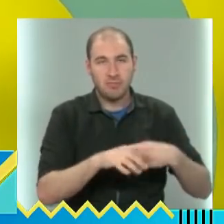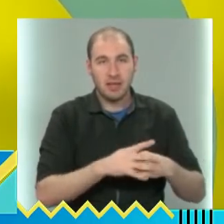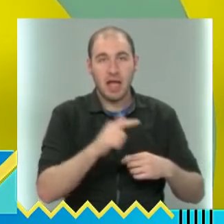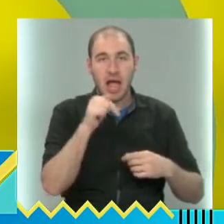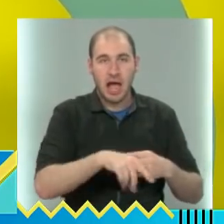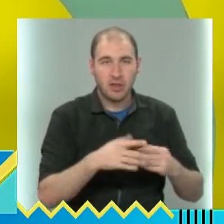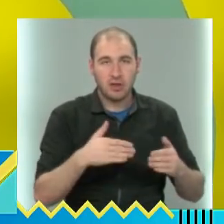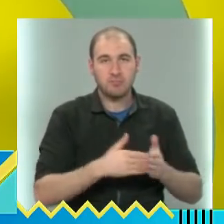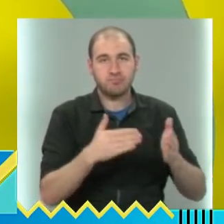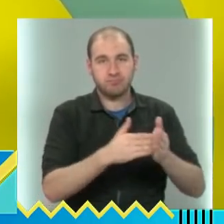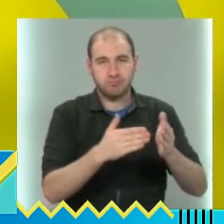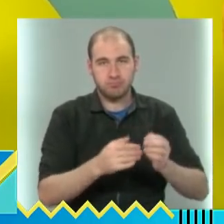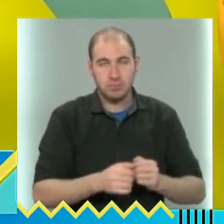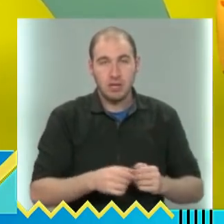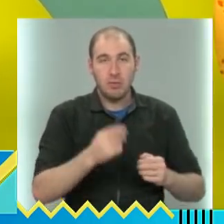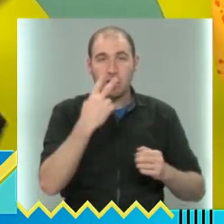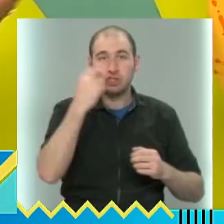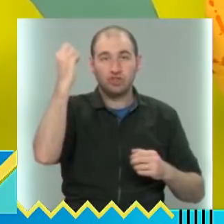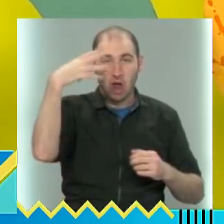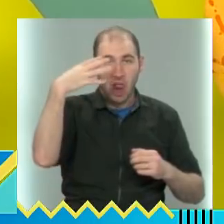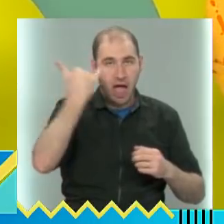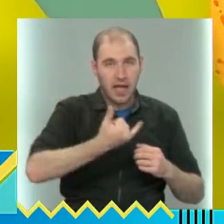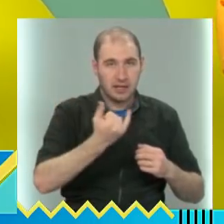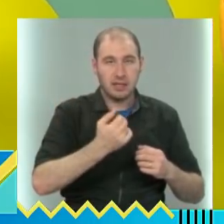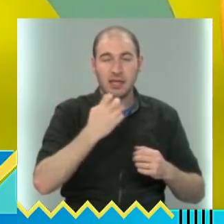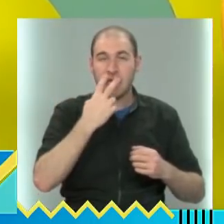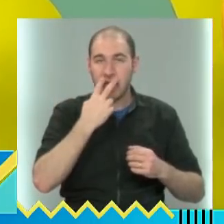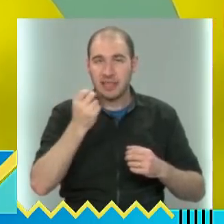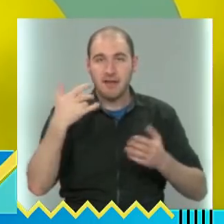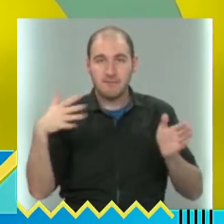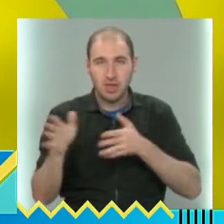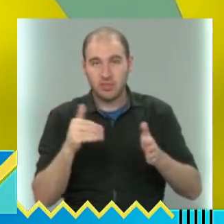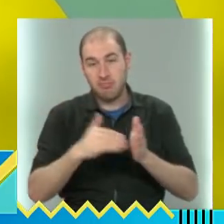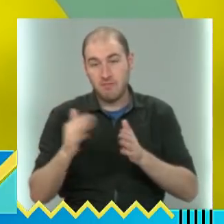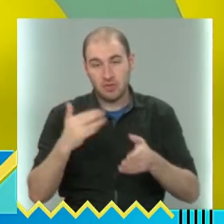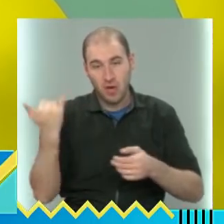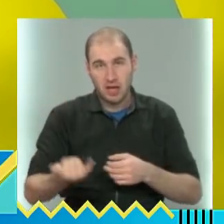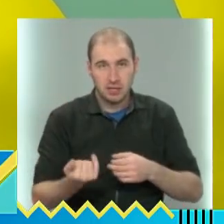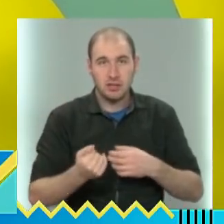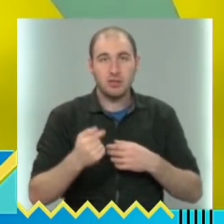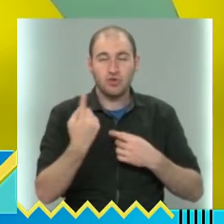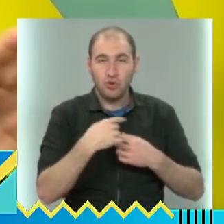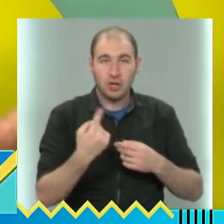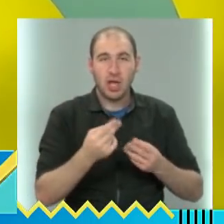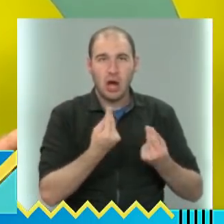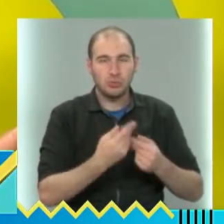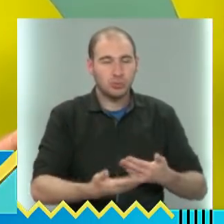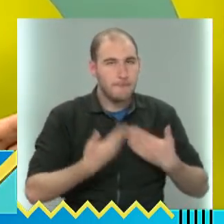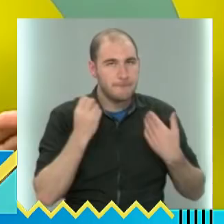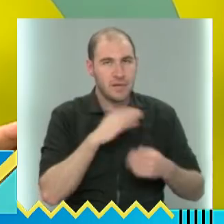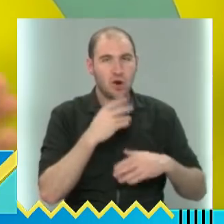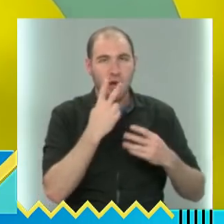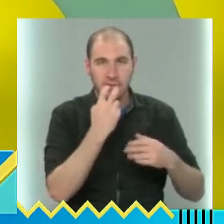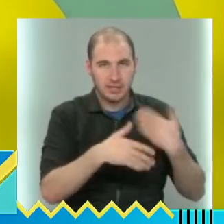hoy interrumpibles. Vos tenés energía solar cuando tenés sol y tenés energía eólica cuando tenés viento. Tenemos que hacer todo el uso posible de la